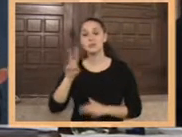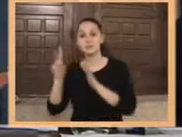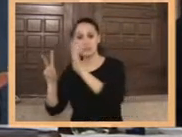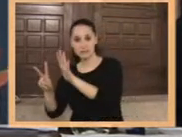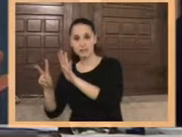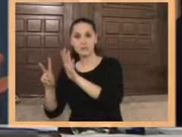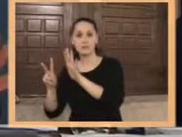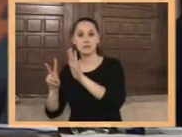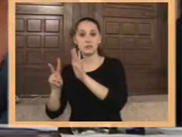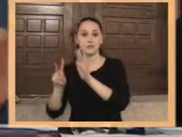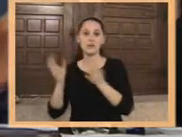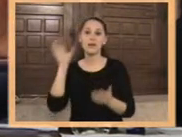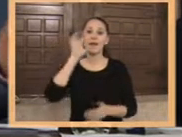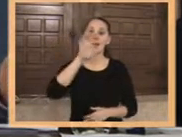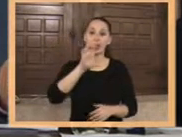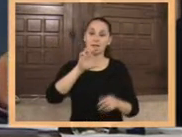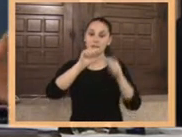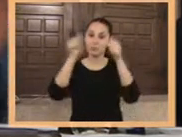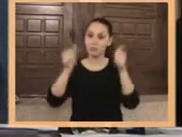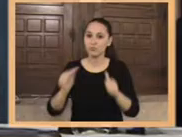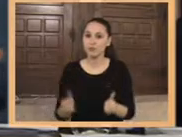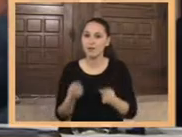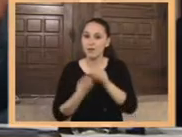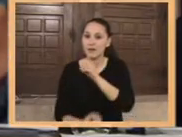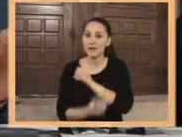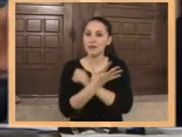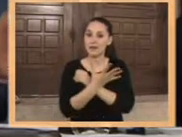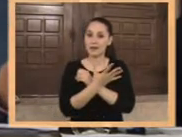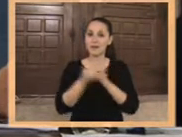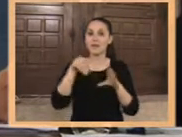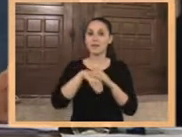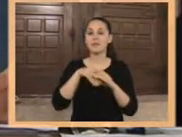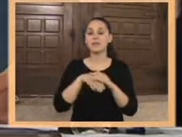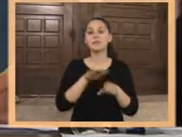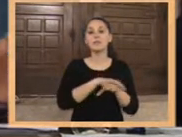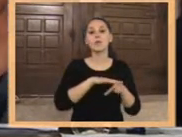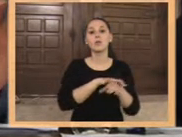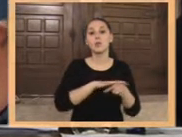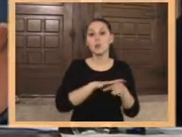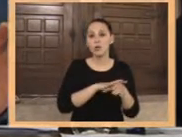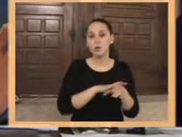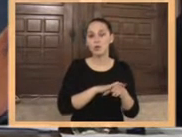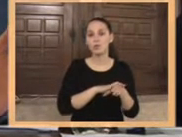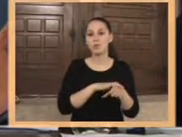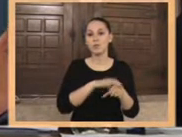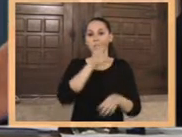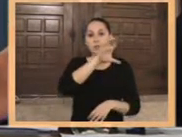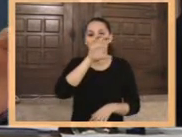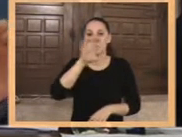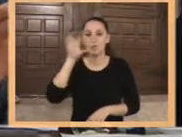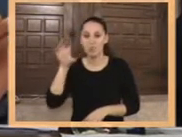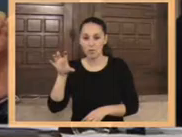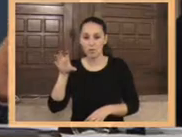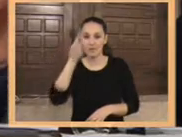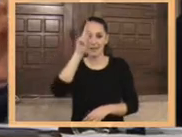se constituye un Estado mediante la comunidad autónoma, la provincia y el municipio, y, entre otras cosas, las